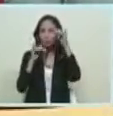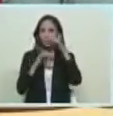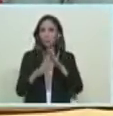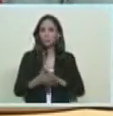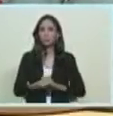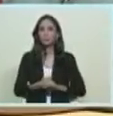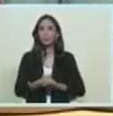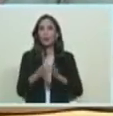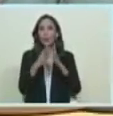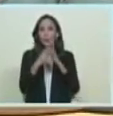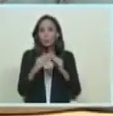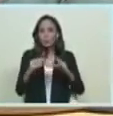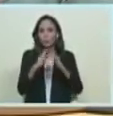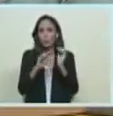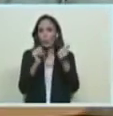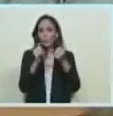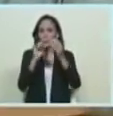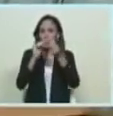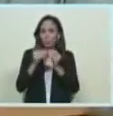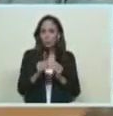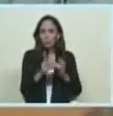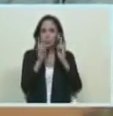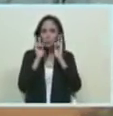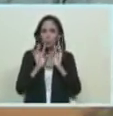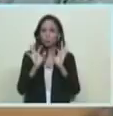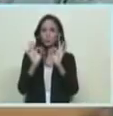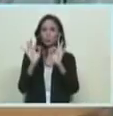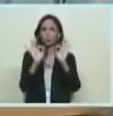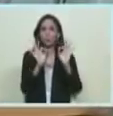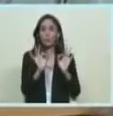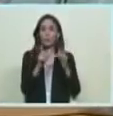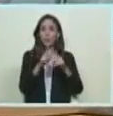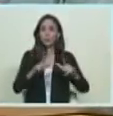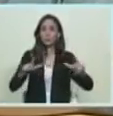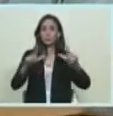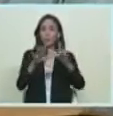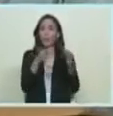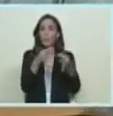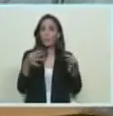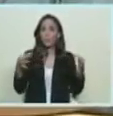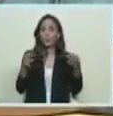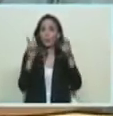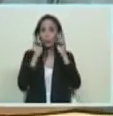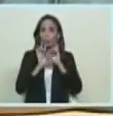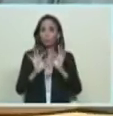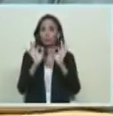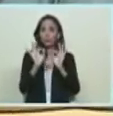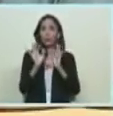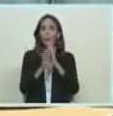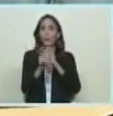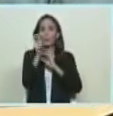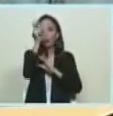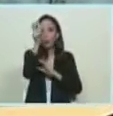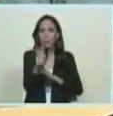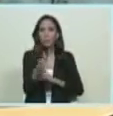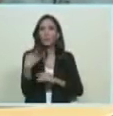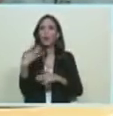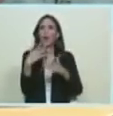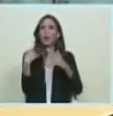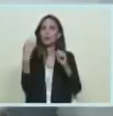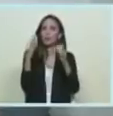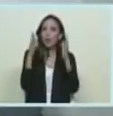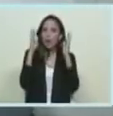legado del comandante Chávez, pues comenzamos a recuperarlo y hoy tenemos estos espacios que además van a ser mantenidos por los ciudadanos que aquí se están